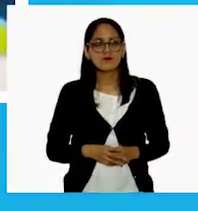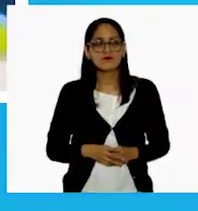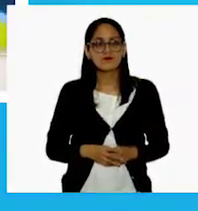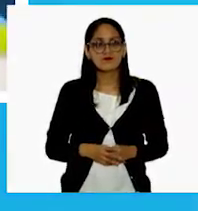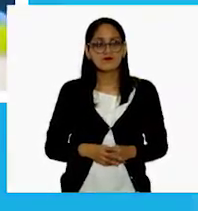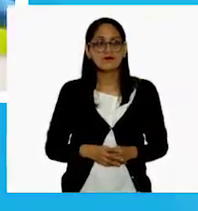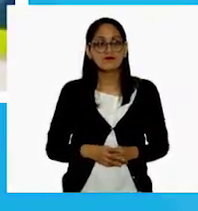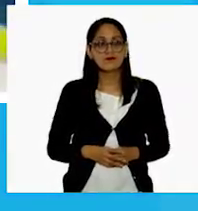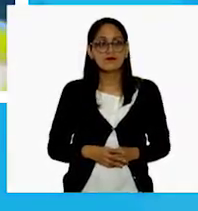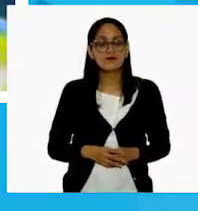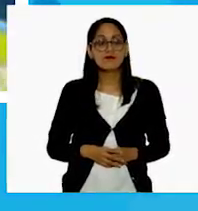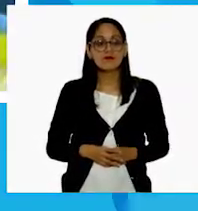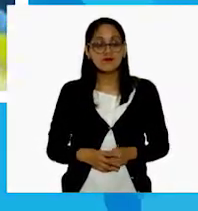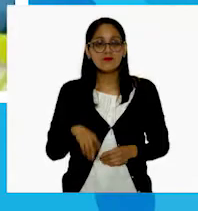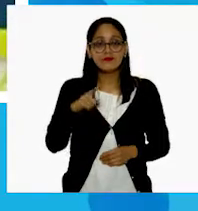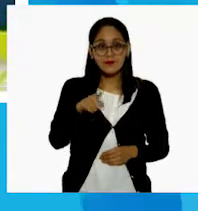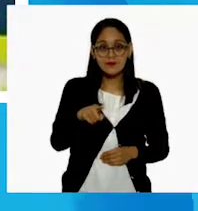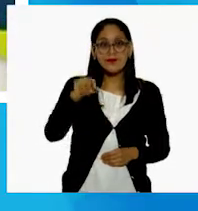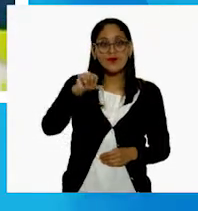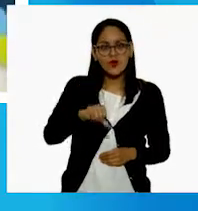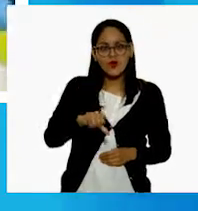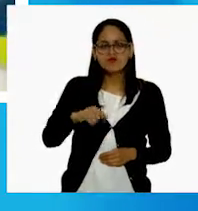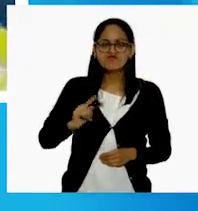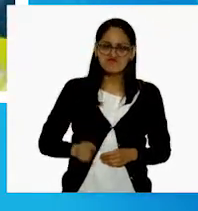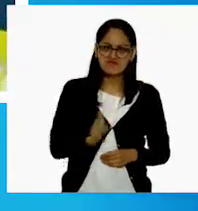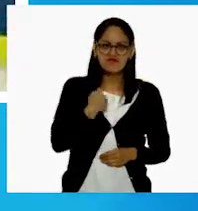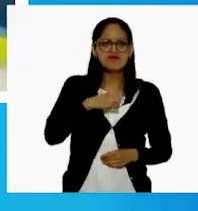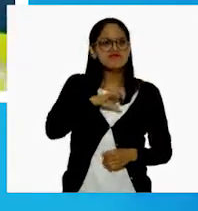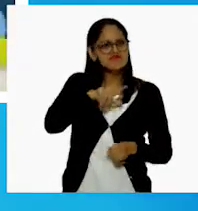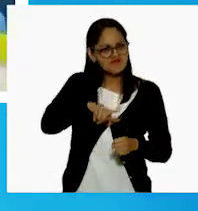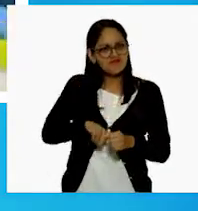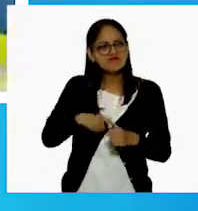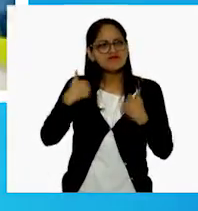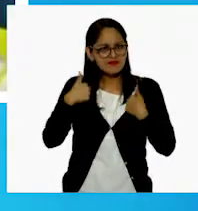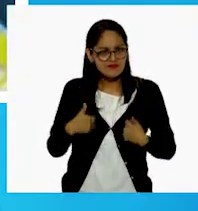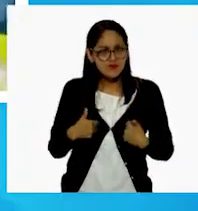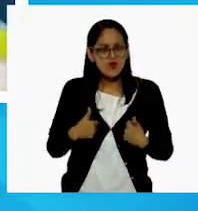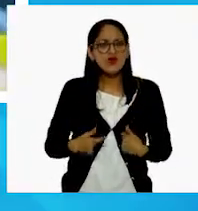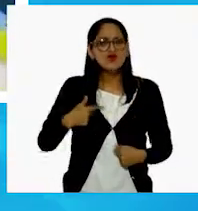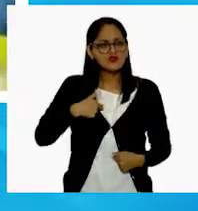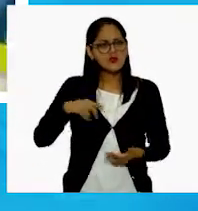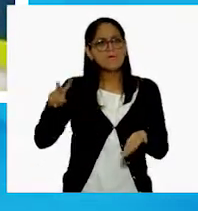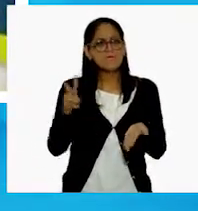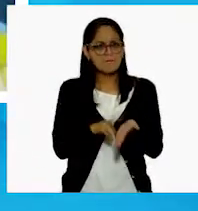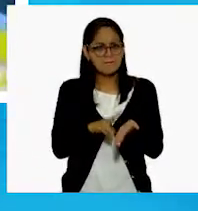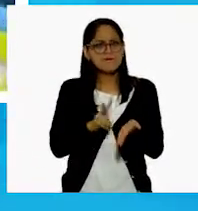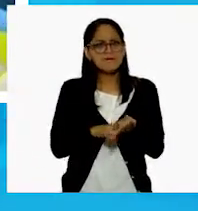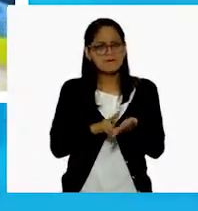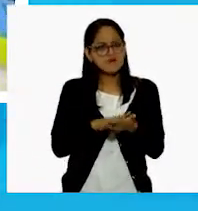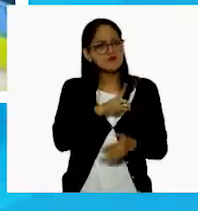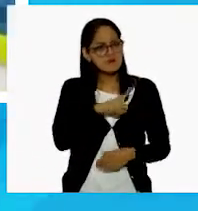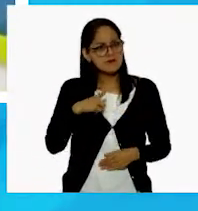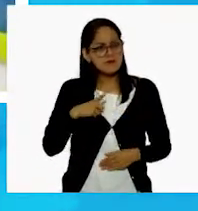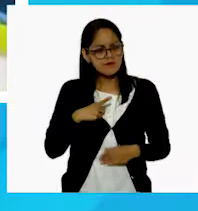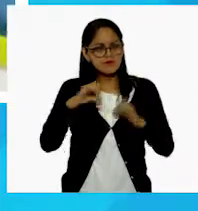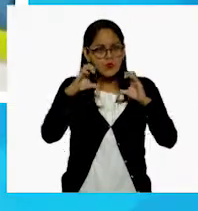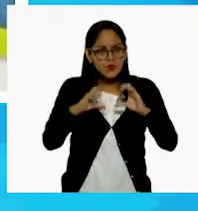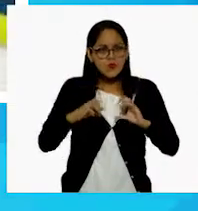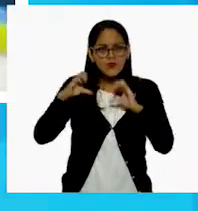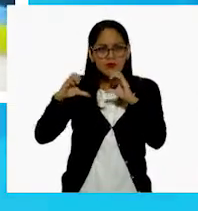Que tú eres tesoro especial y como algo valioso te debes